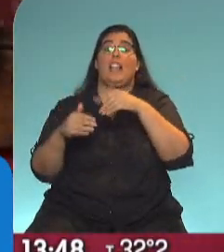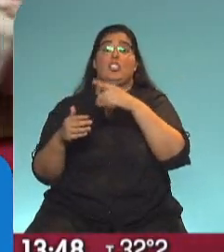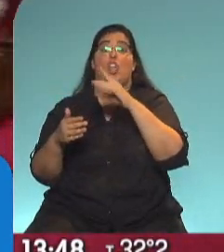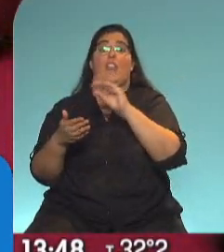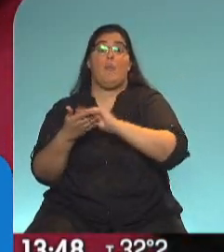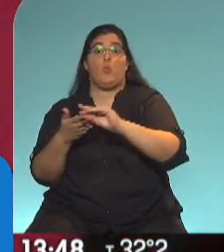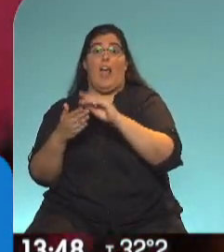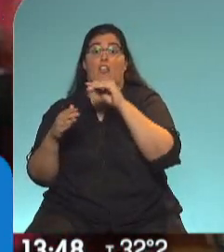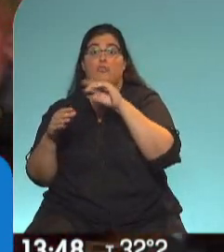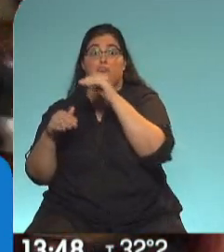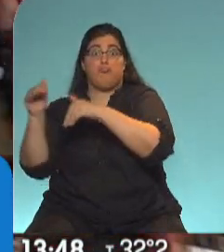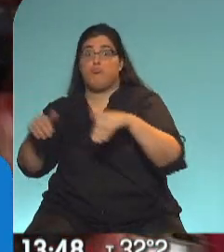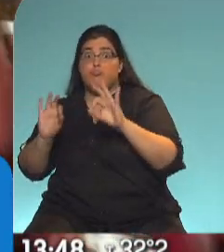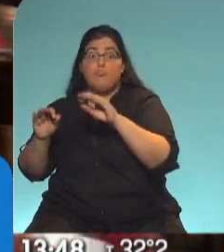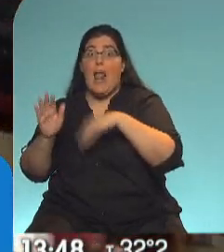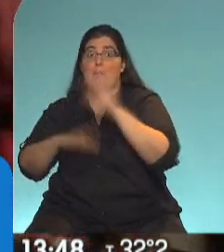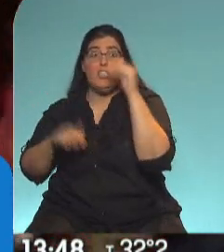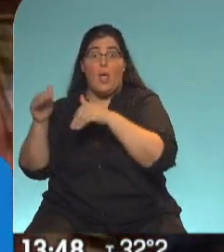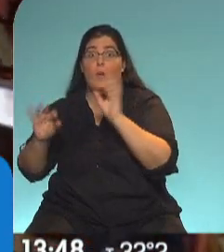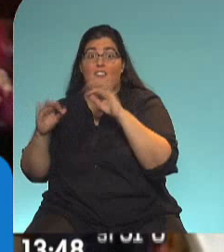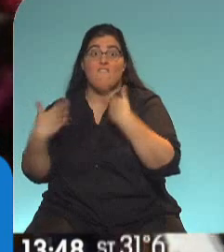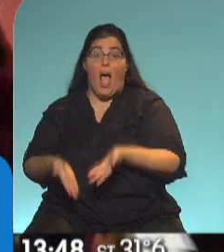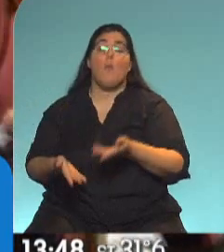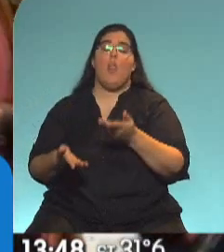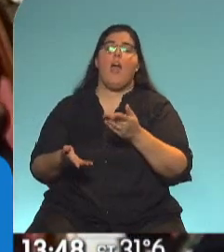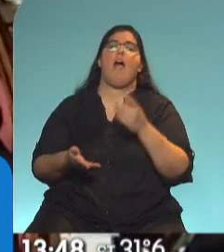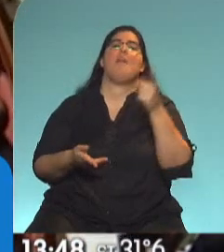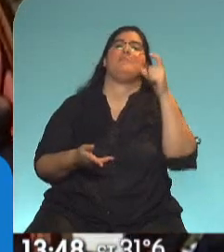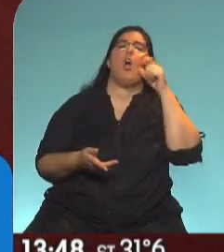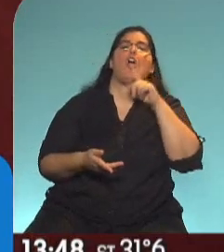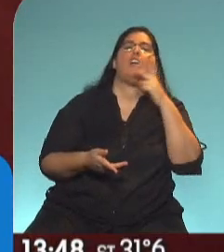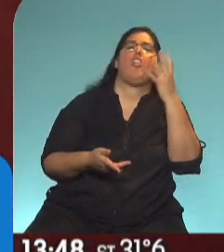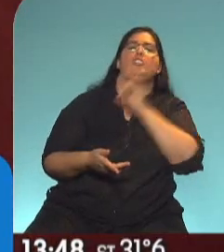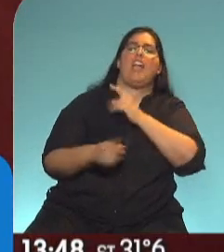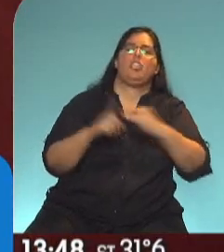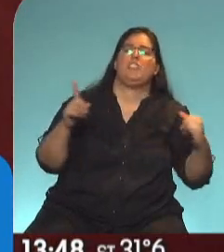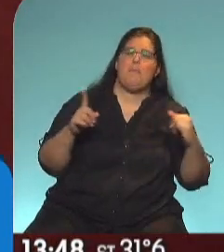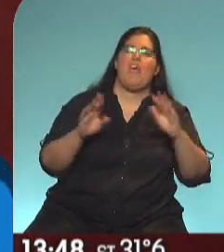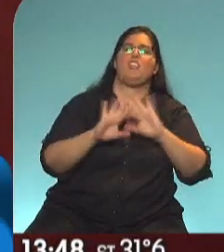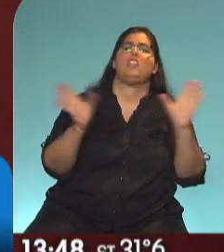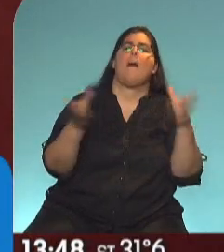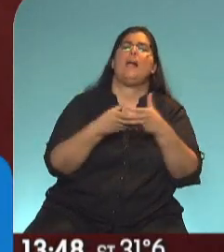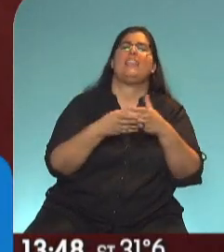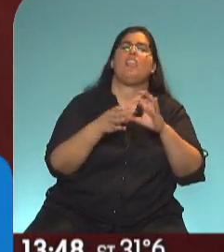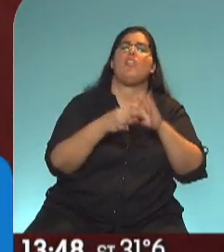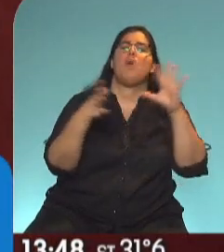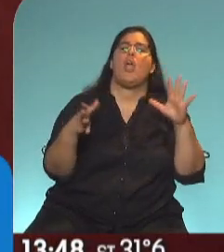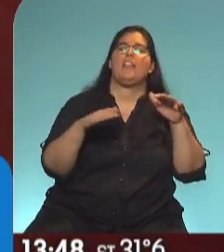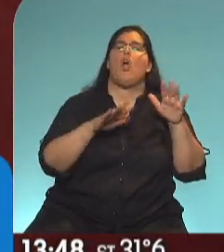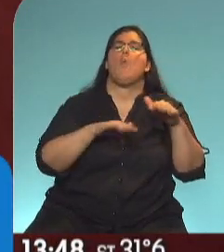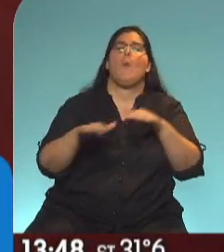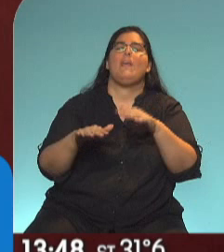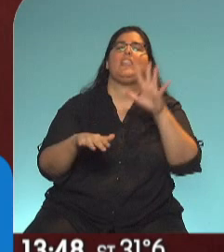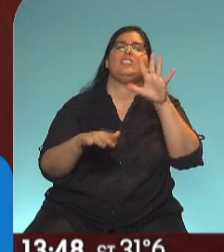mayoría absoluta, Conte, un jurista que desde hace 2 años y medio encabeza la alianza formada por el Partido Democrático y el Movimiento